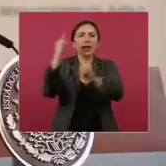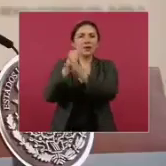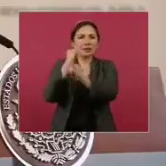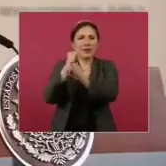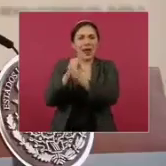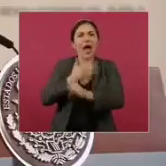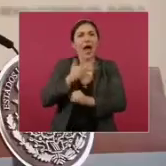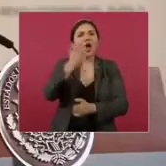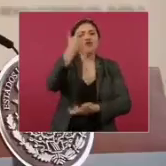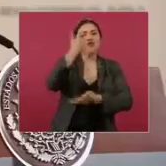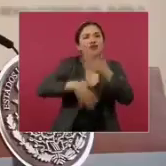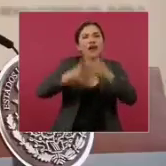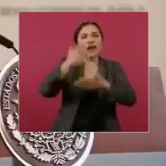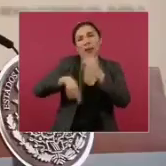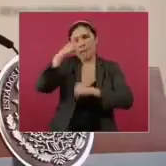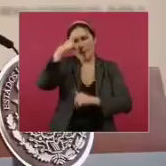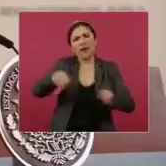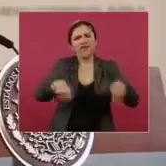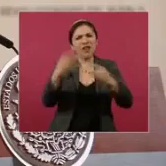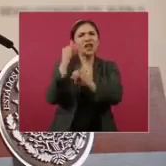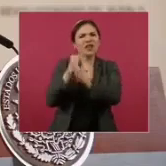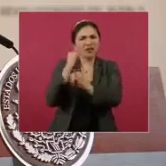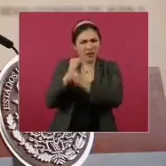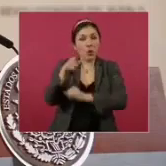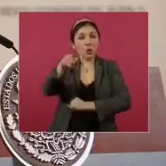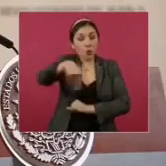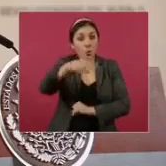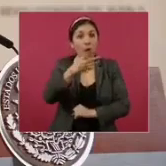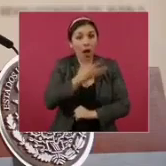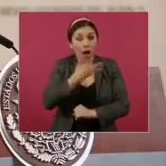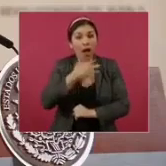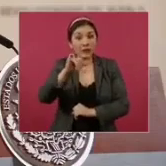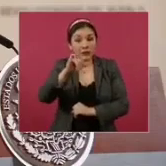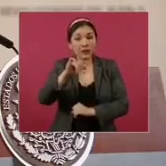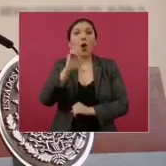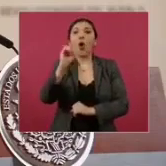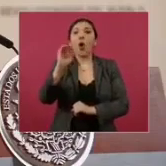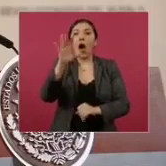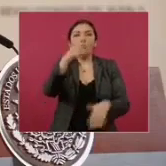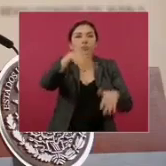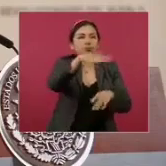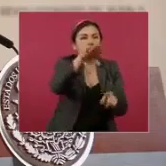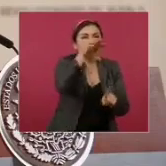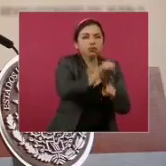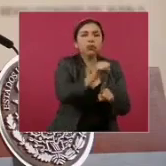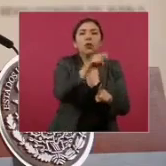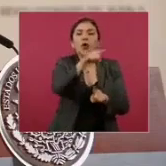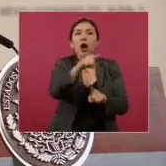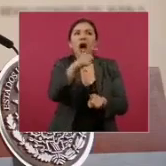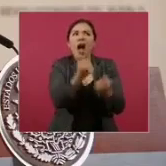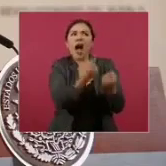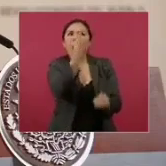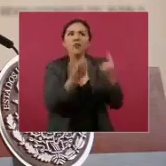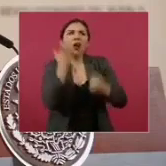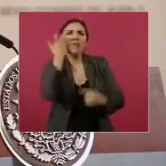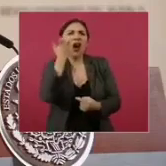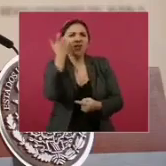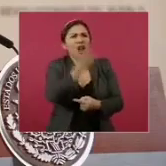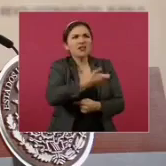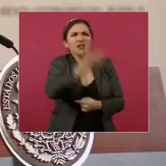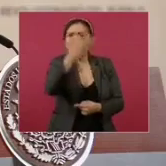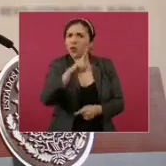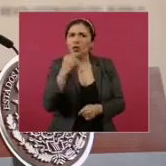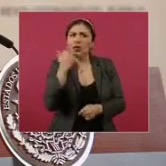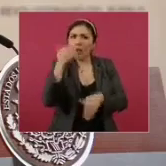estas ofertas en comercio electrónico, si tienen o localizan algún pasado de rosca en las ofertas o no les